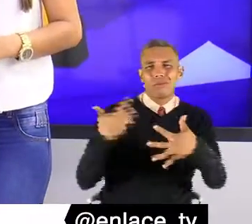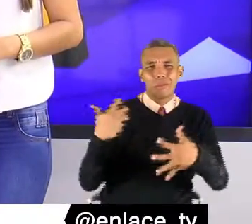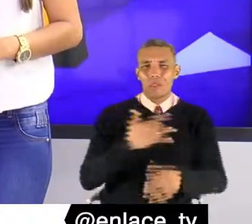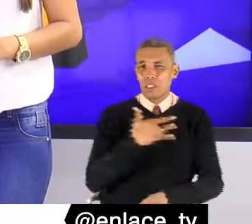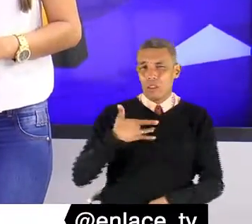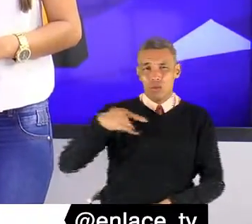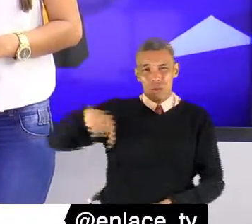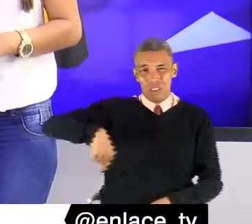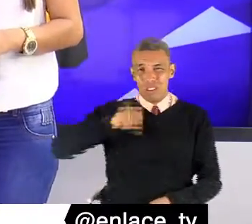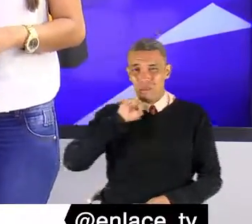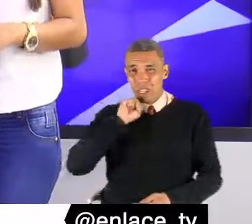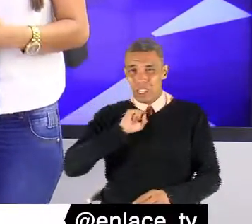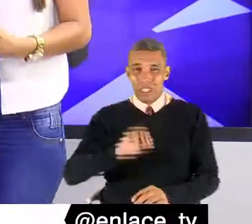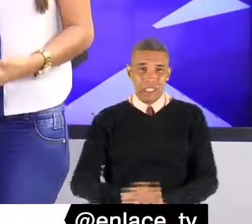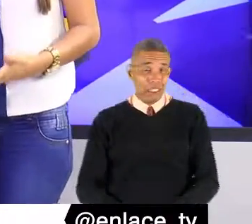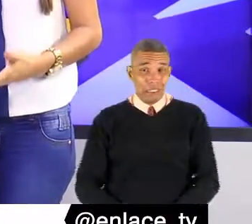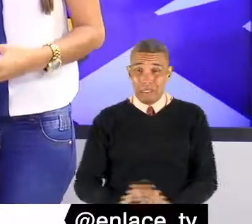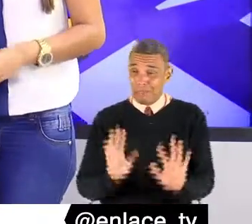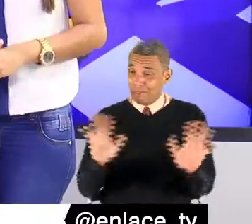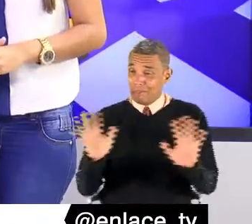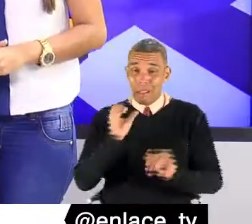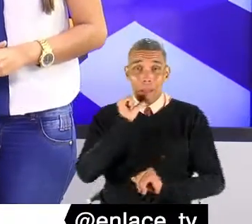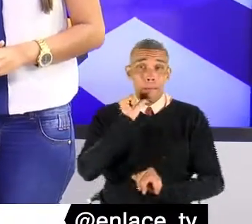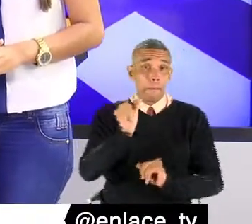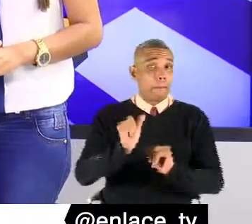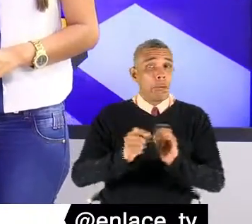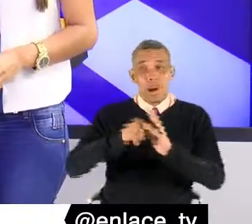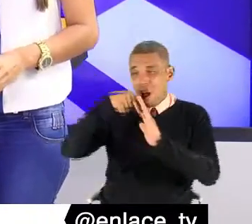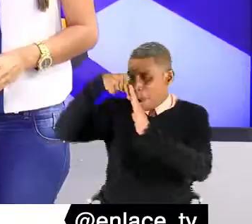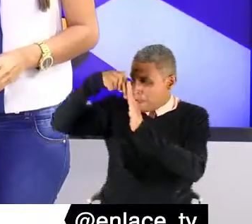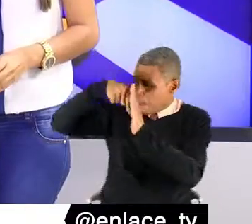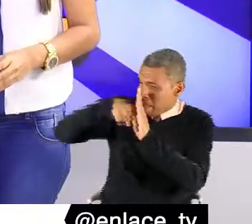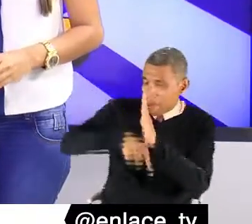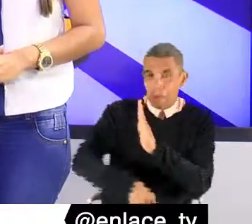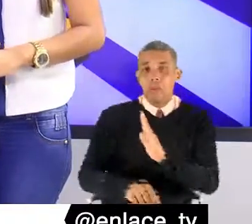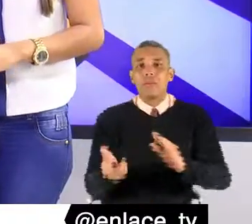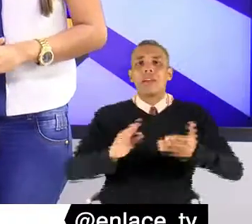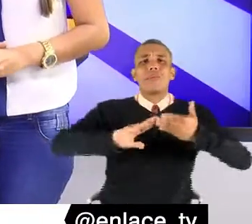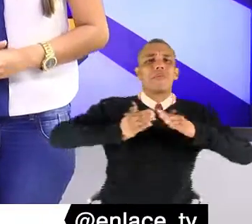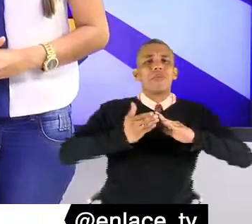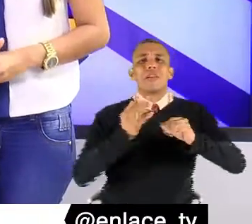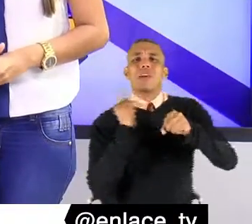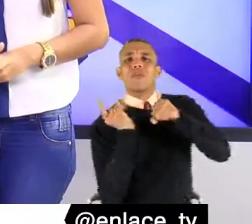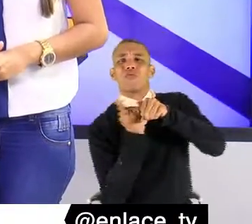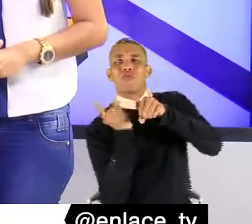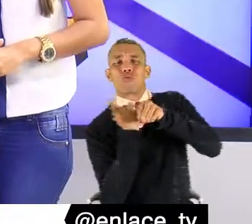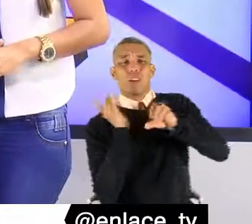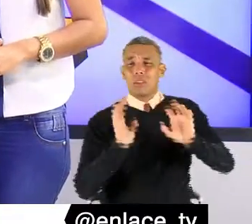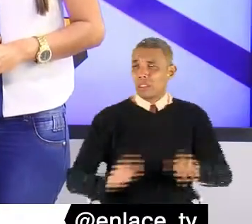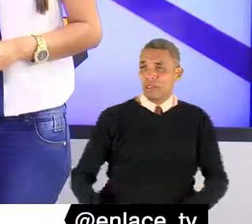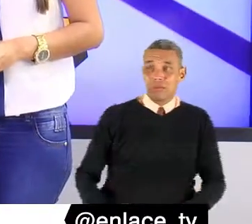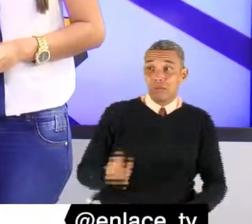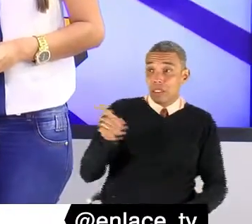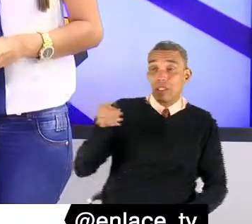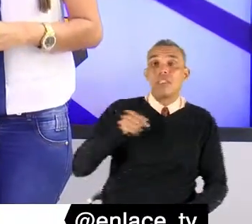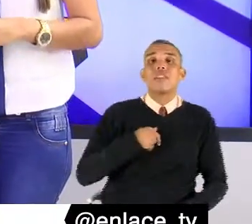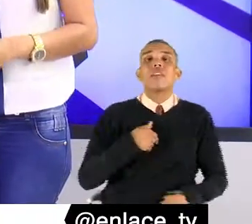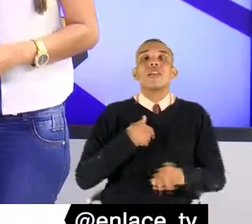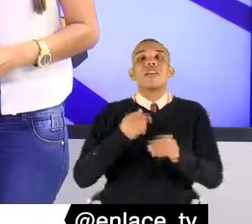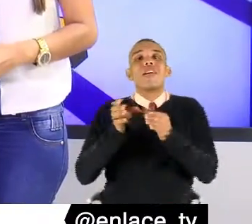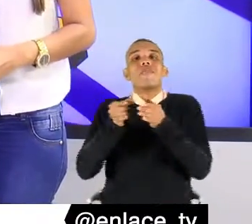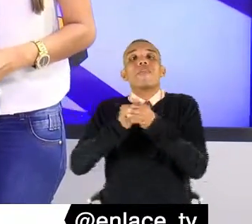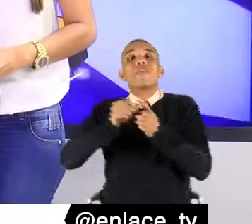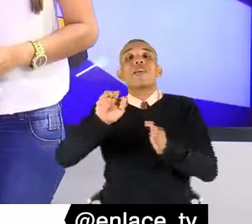fallas. En este caso los reclamos no cesan contra las EPS en la ciudad, en este caso contra la EPS Salud y Vida Familia de